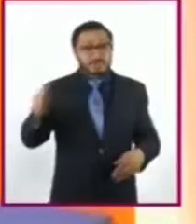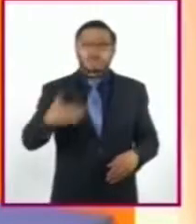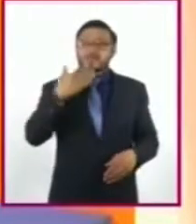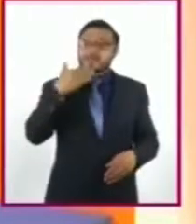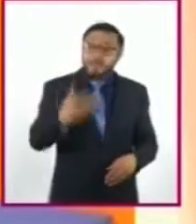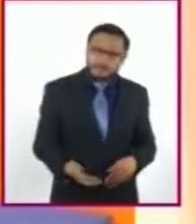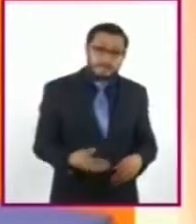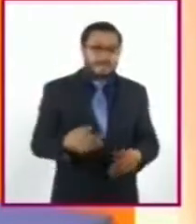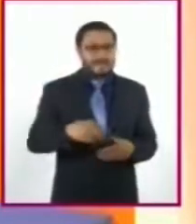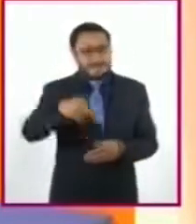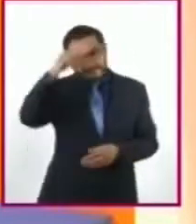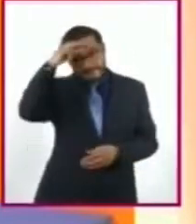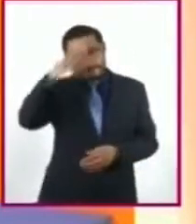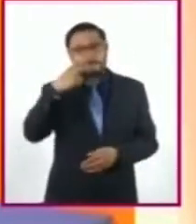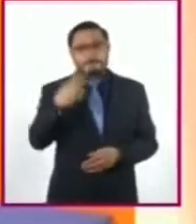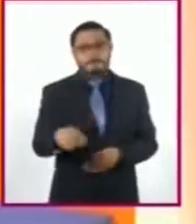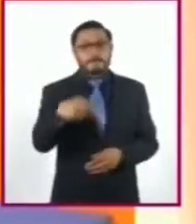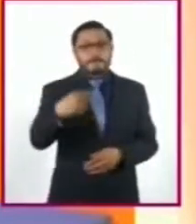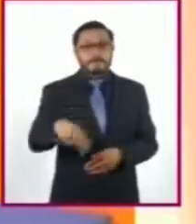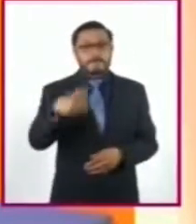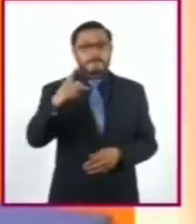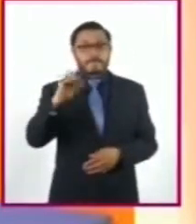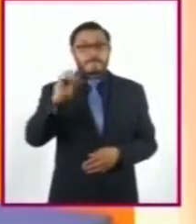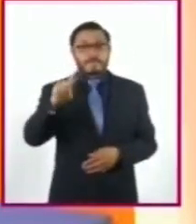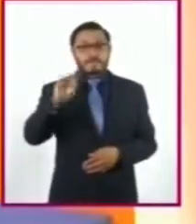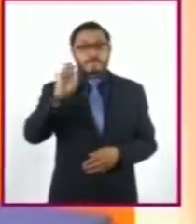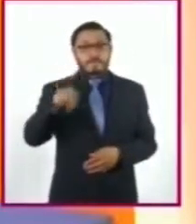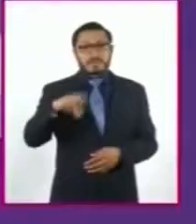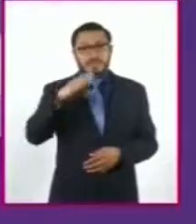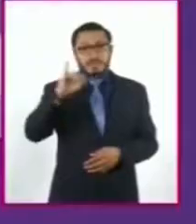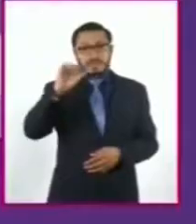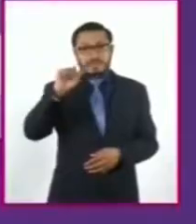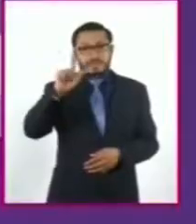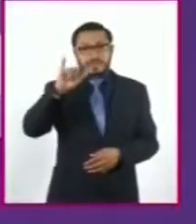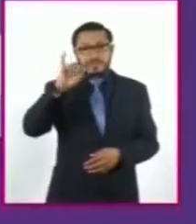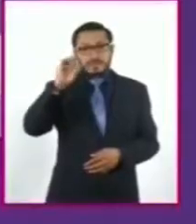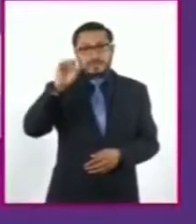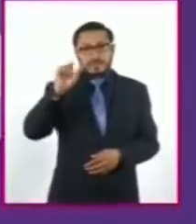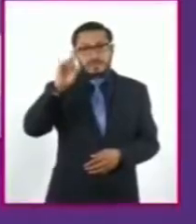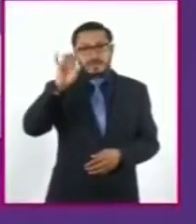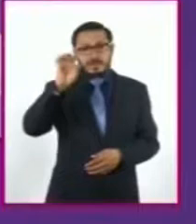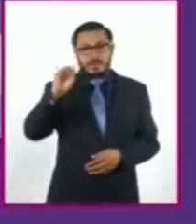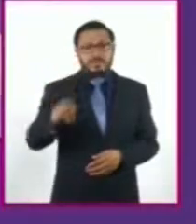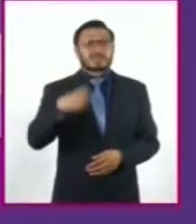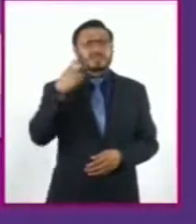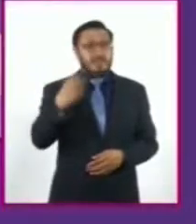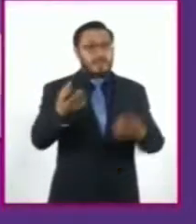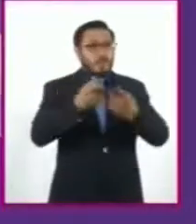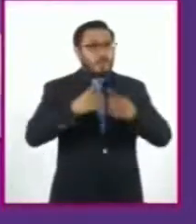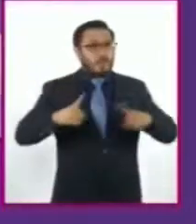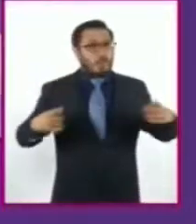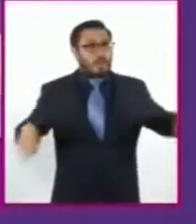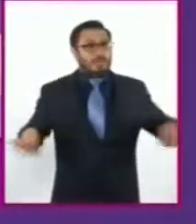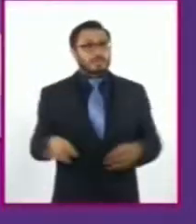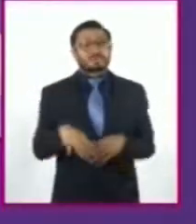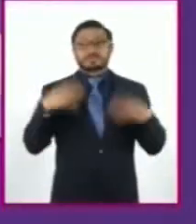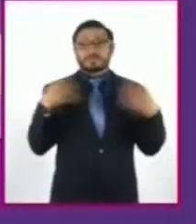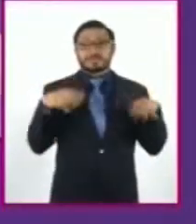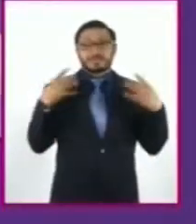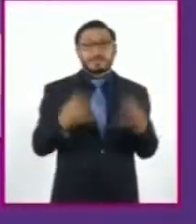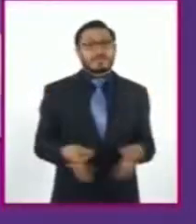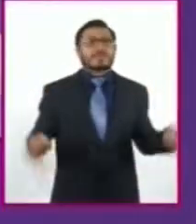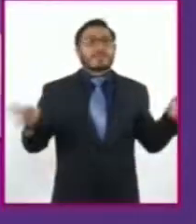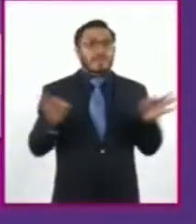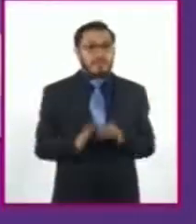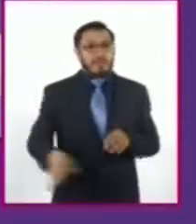A ello le llamamos potencialidades. Para desarrollarlas, es preciso que